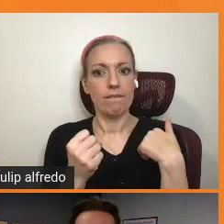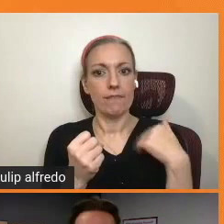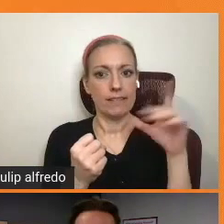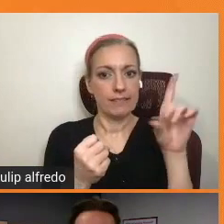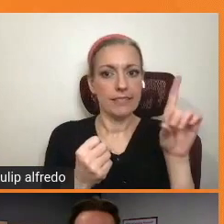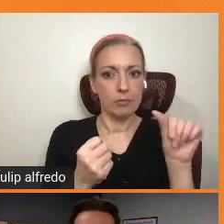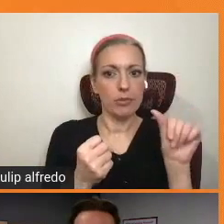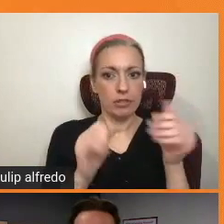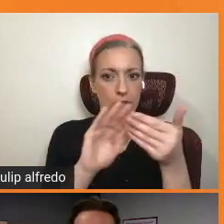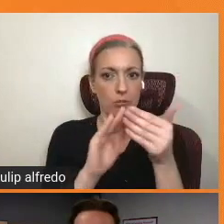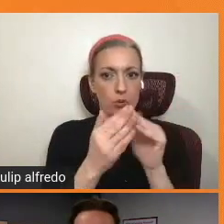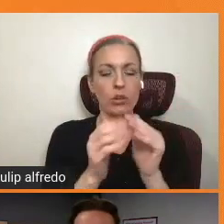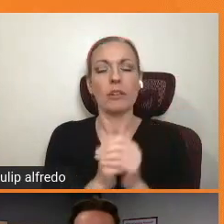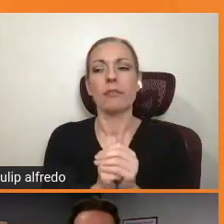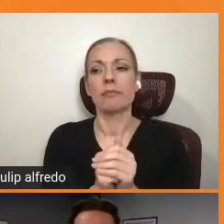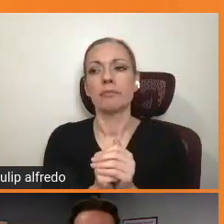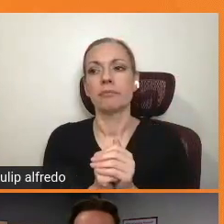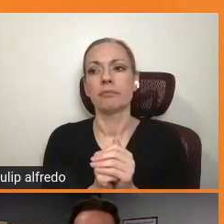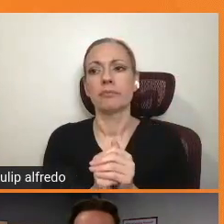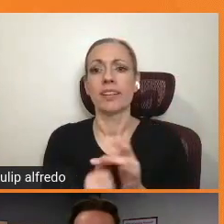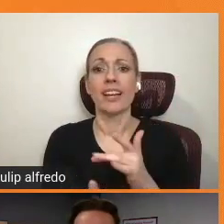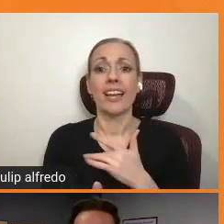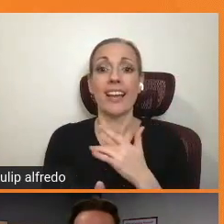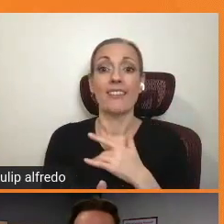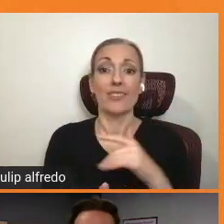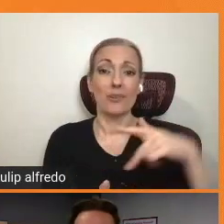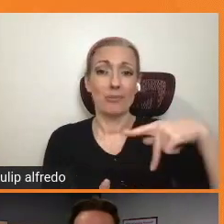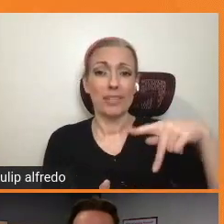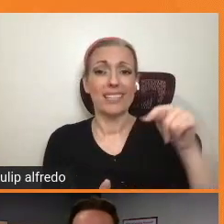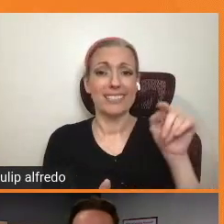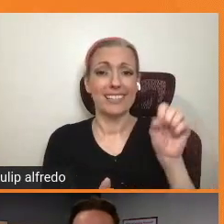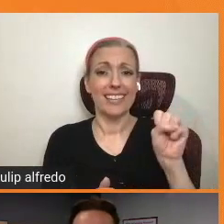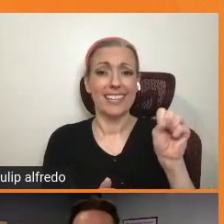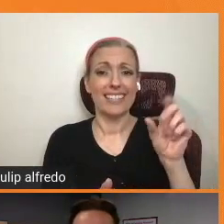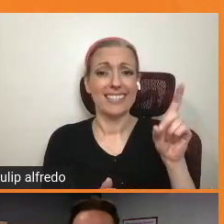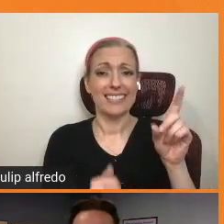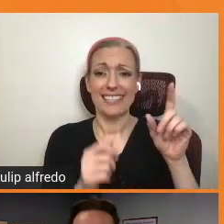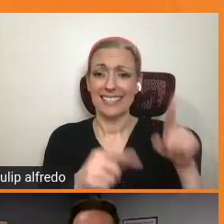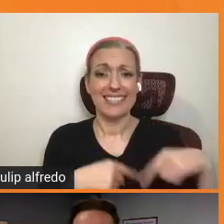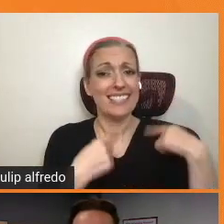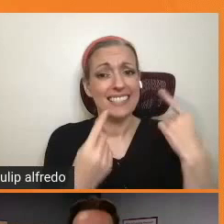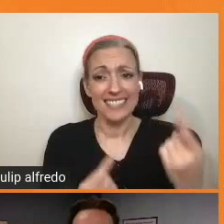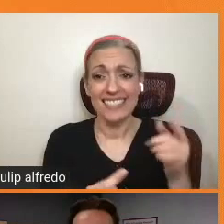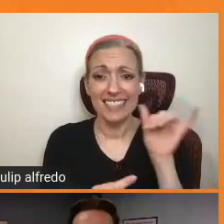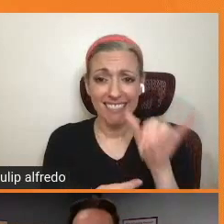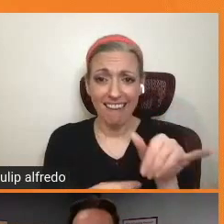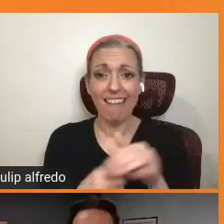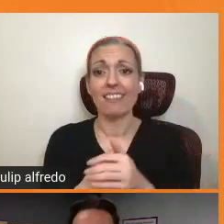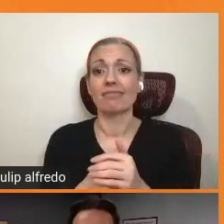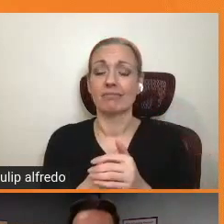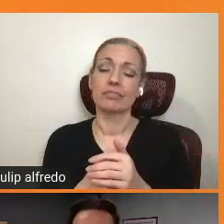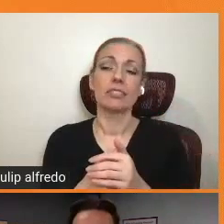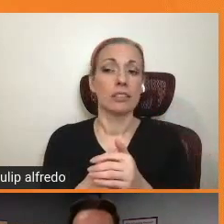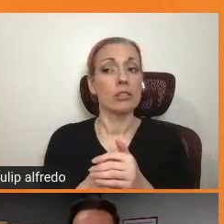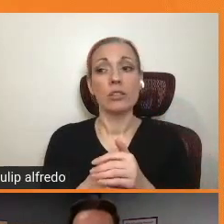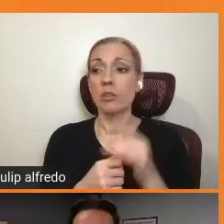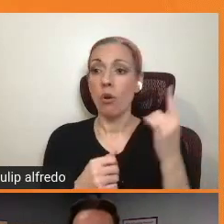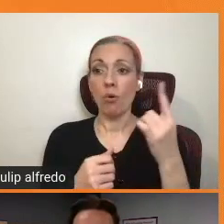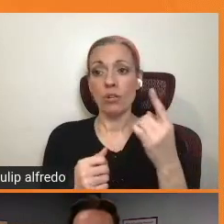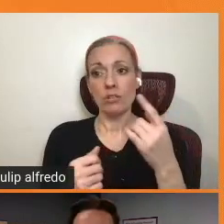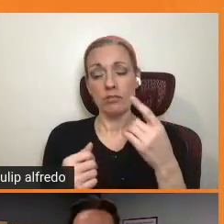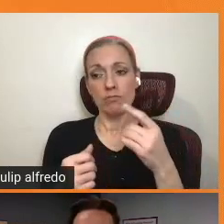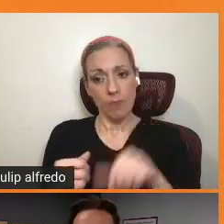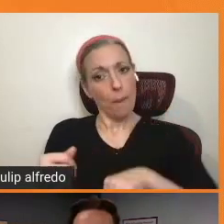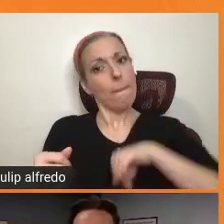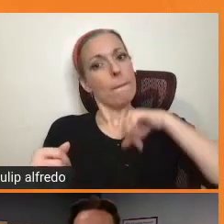recordarme, sea que estaba yo en la conferencia del comité de presupuesto o cualquier otro comité que tenía que ver con el presupuesto a